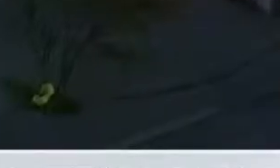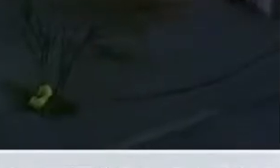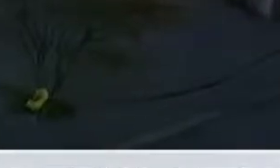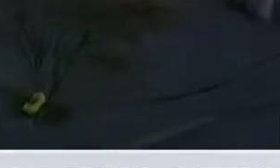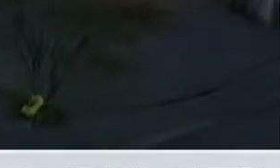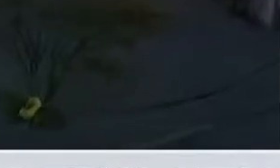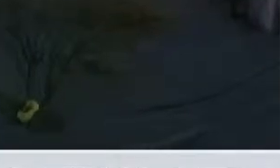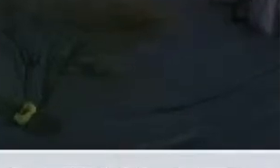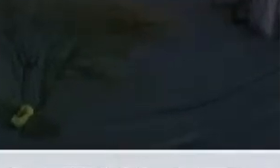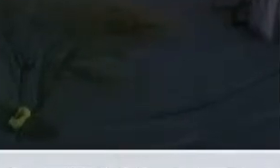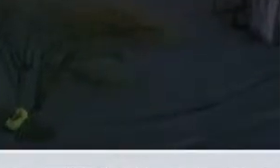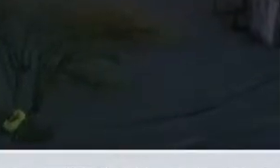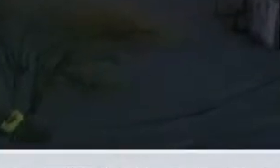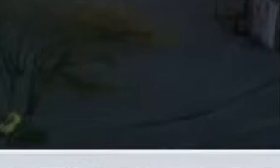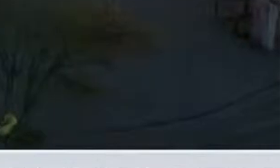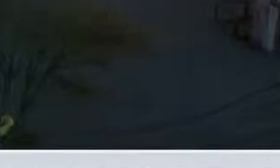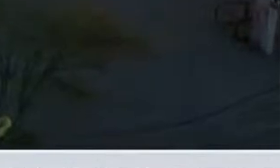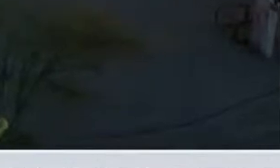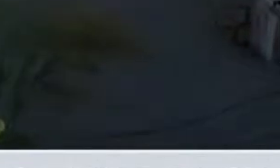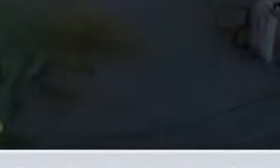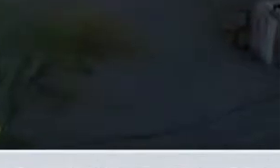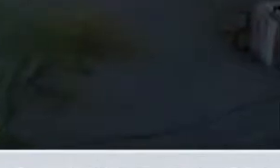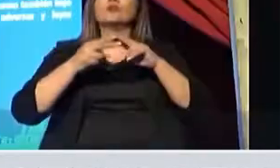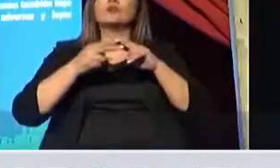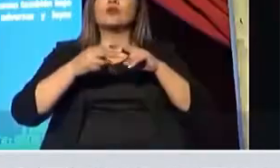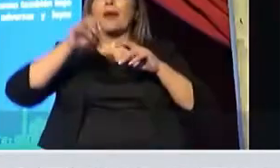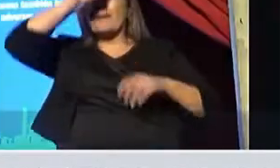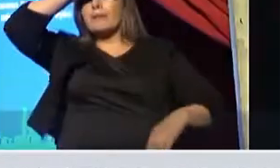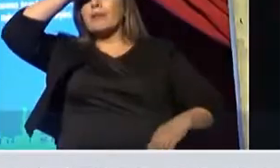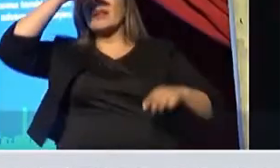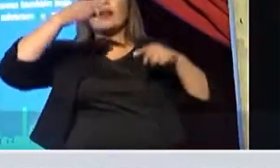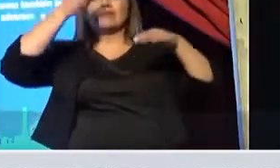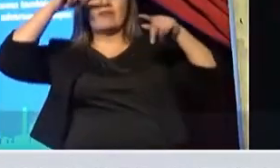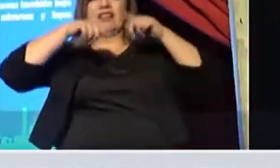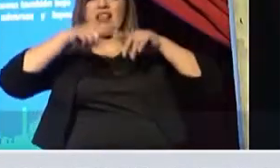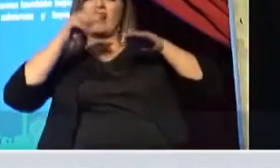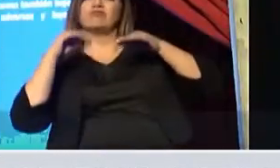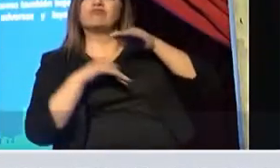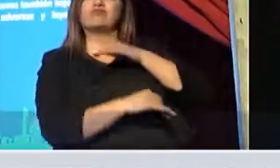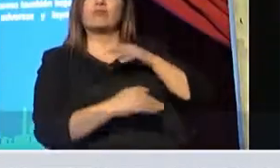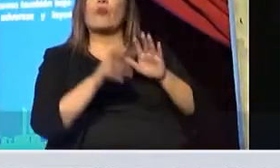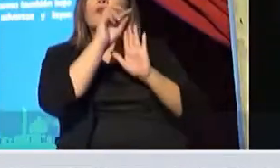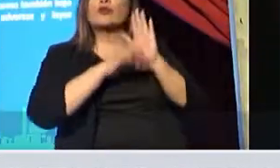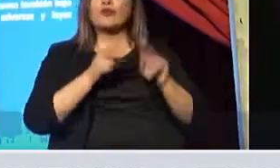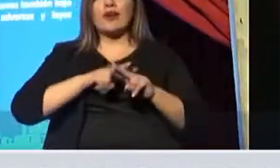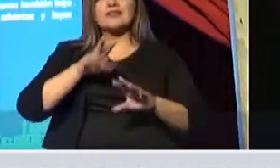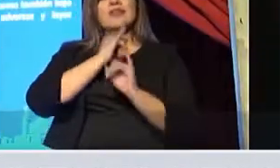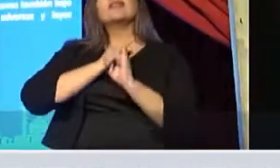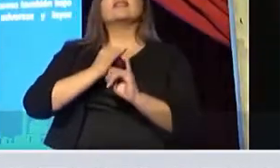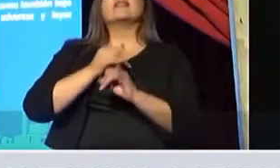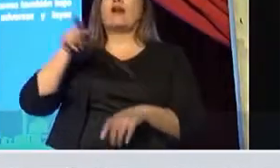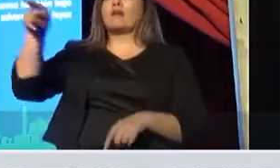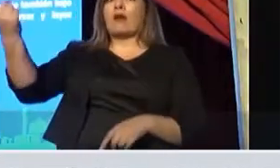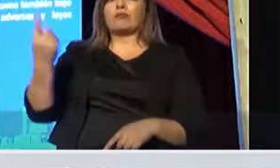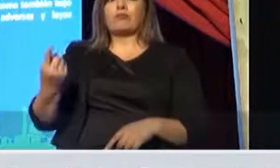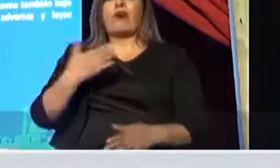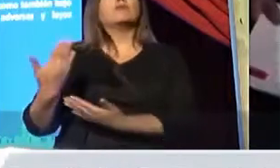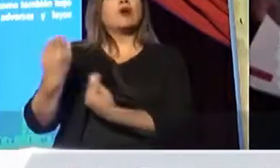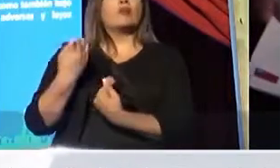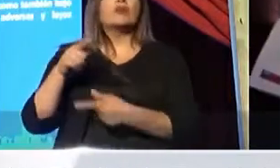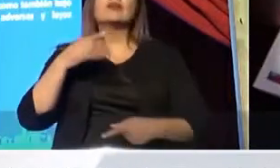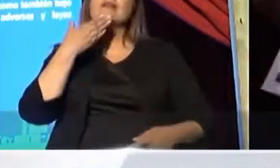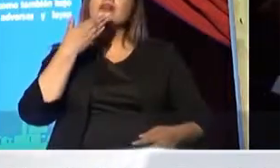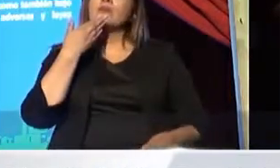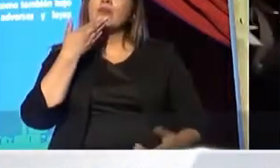En la ex oficina salitrera de Humberstone, ubicada en Pozo Almonte, el ministro de Minería, Valdo Procurisa, realizó la cuenta pública participativa 2018.